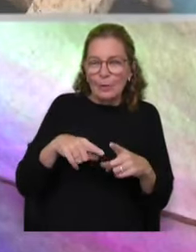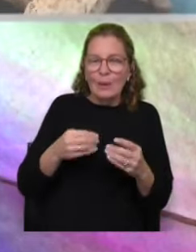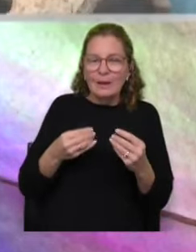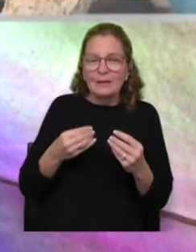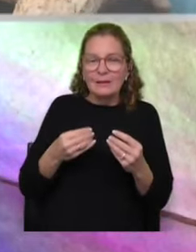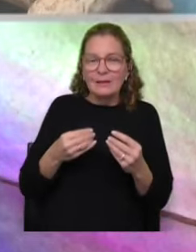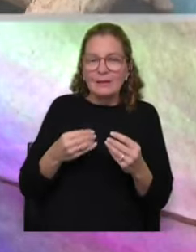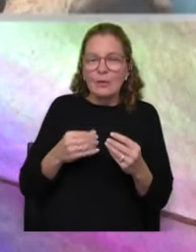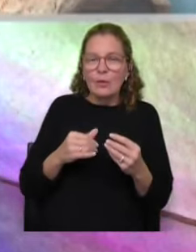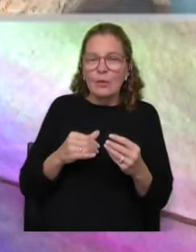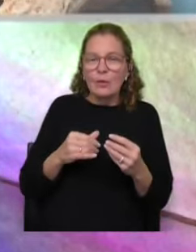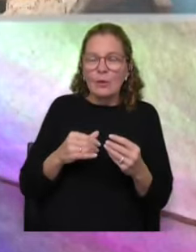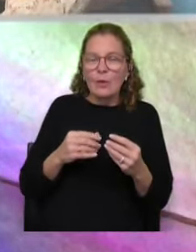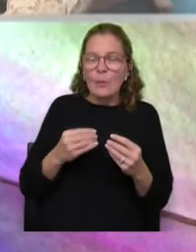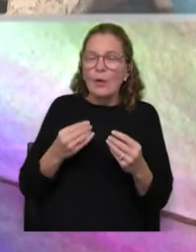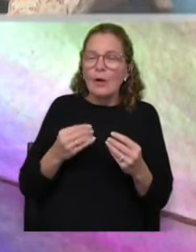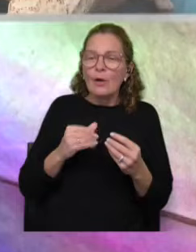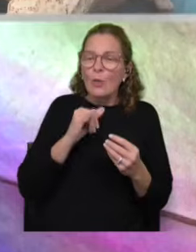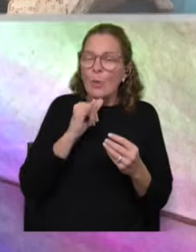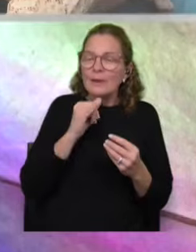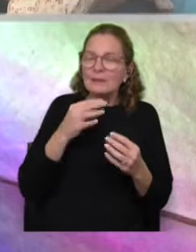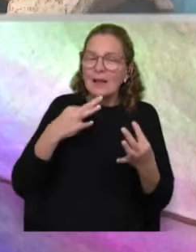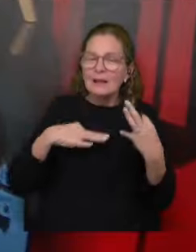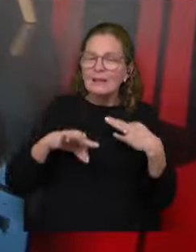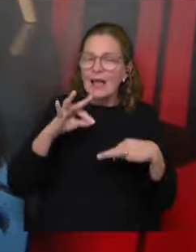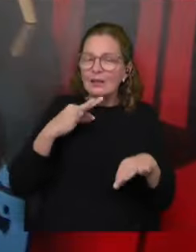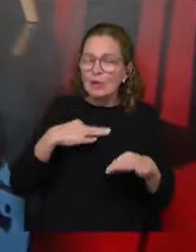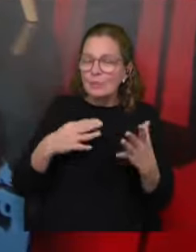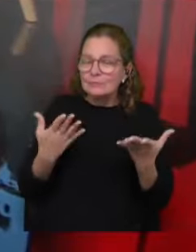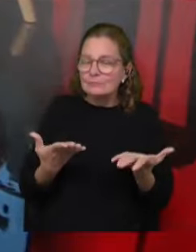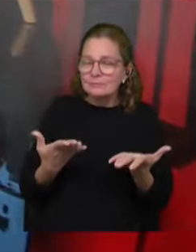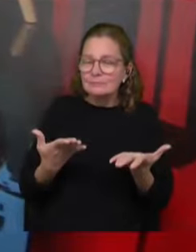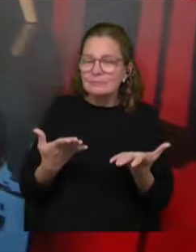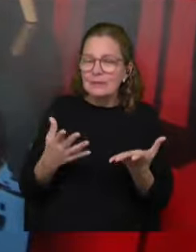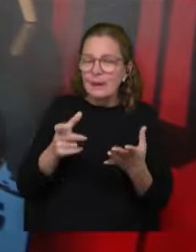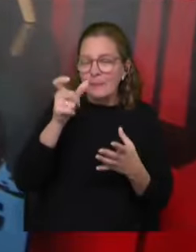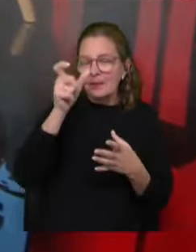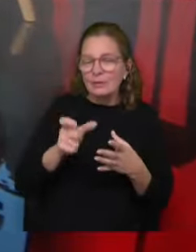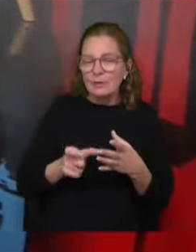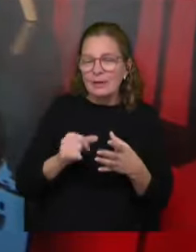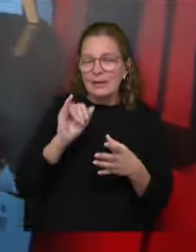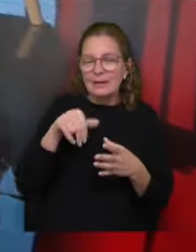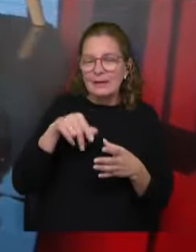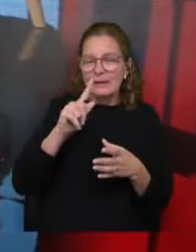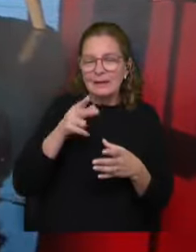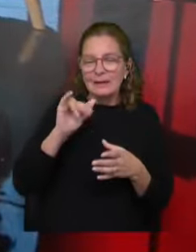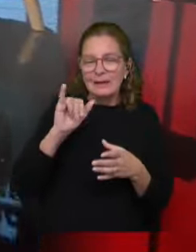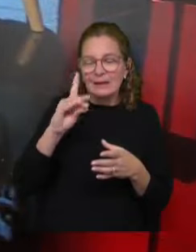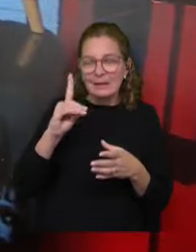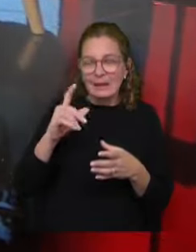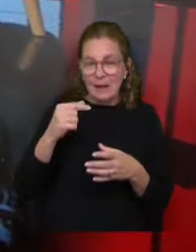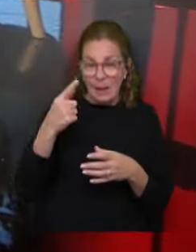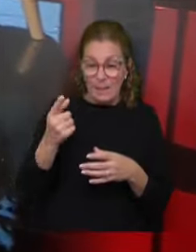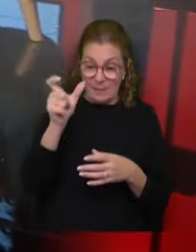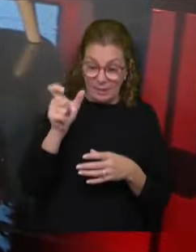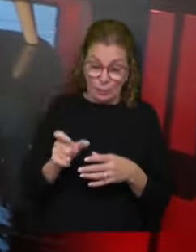la obra? ¿Cuál es bien la trama? La trama de la obra es que el personaje que interpreta Ingrid, que es la